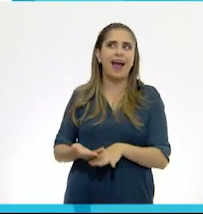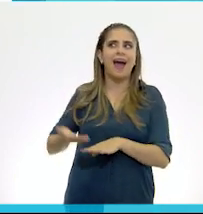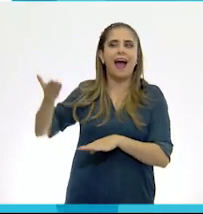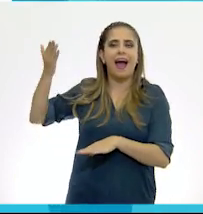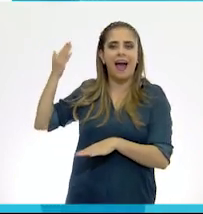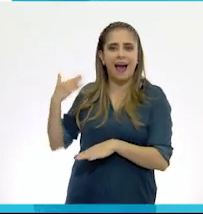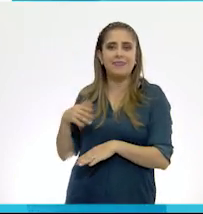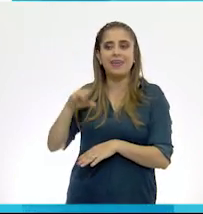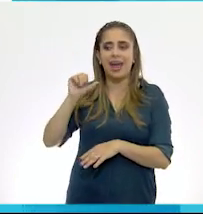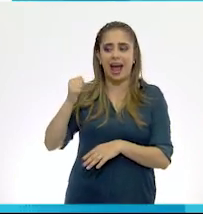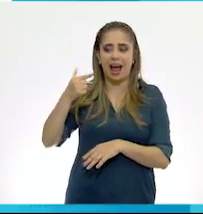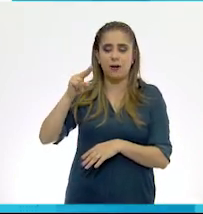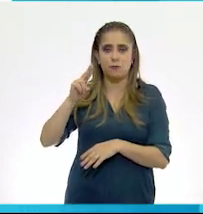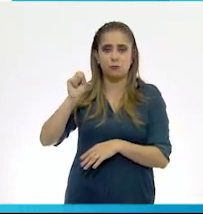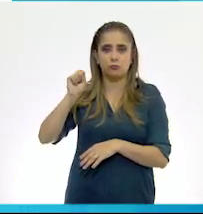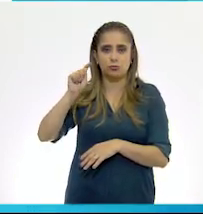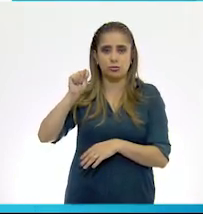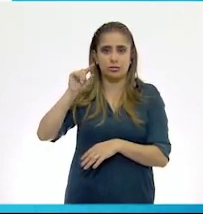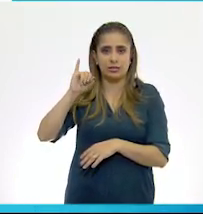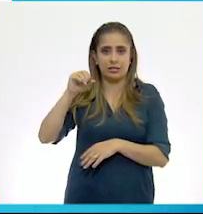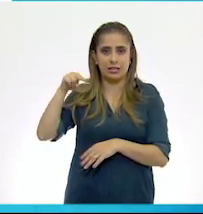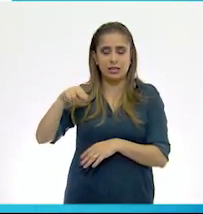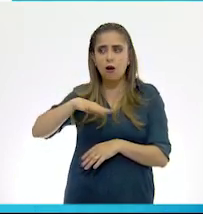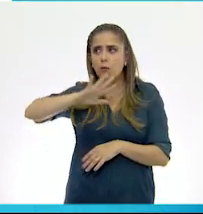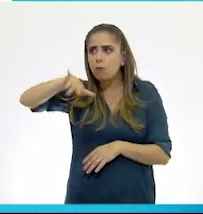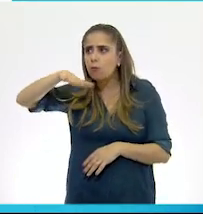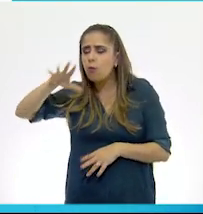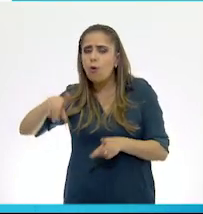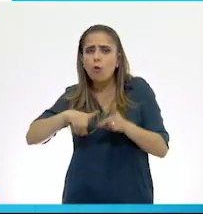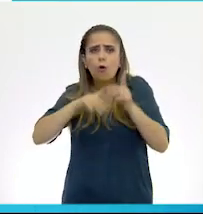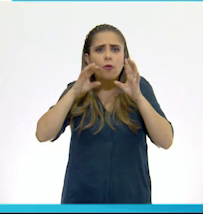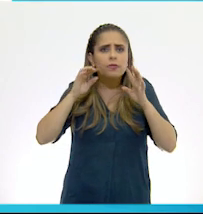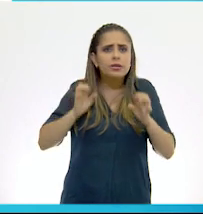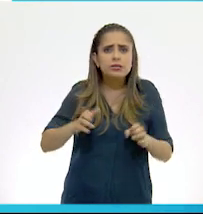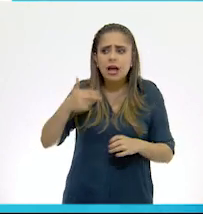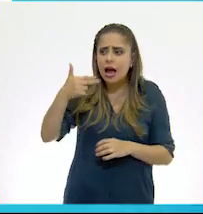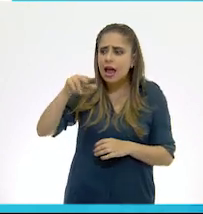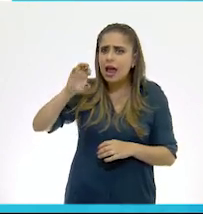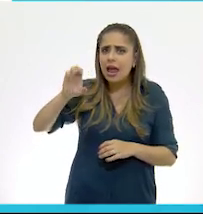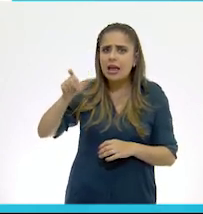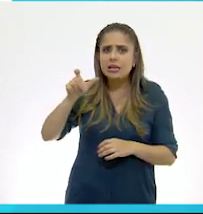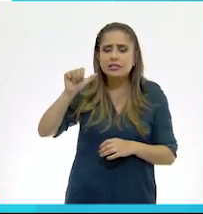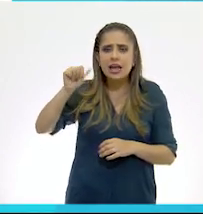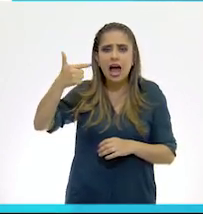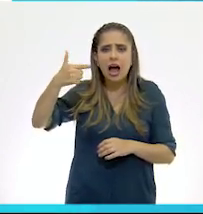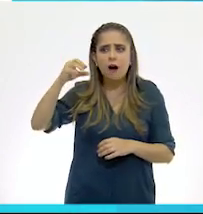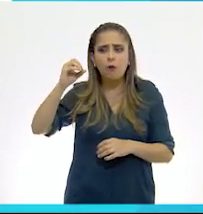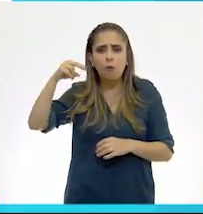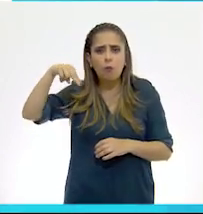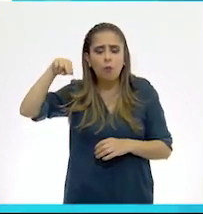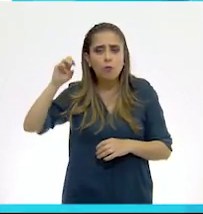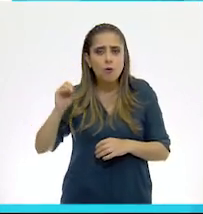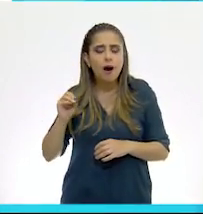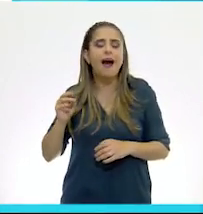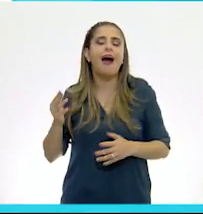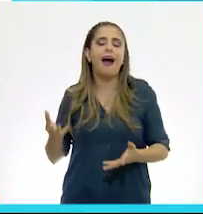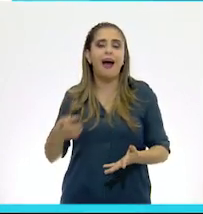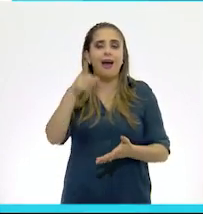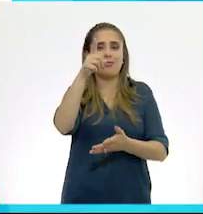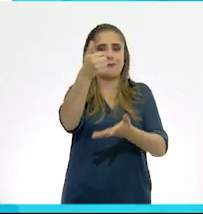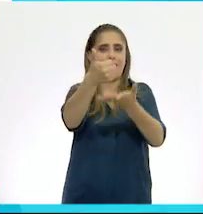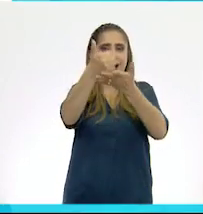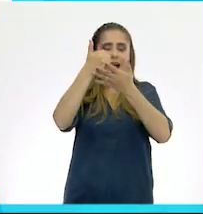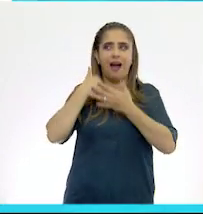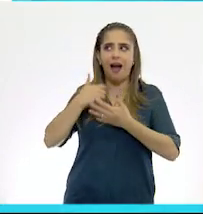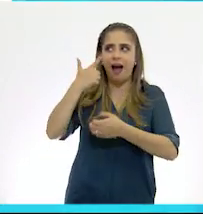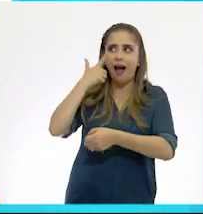que Agustín estaba buscando un hexágono. Mm. Y las niñas y niños en casa nos ayudaron a